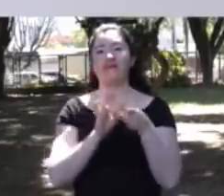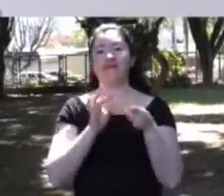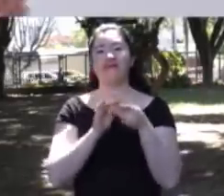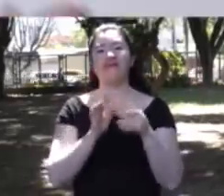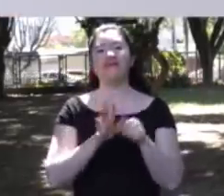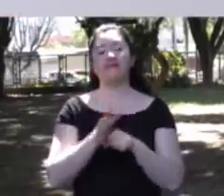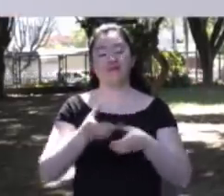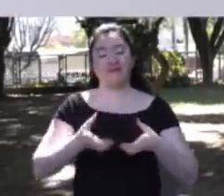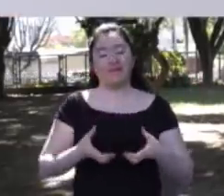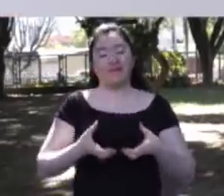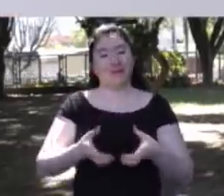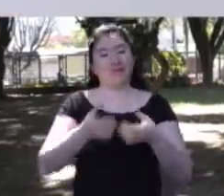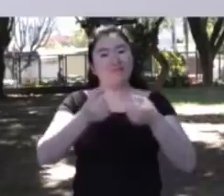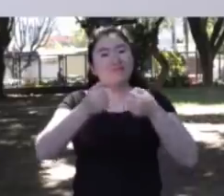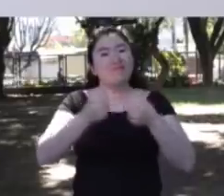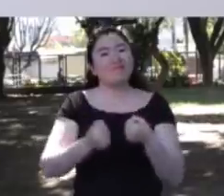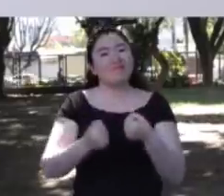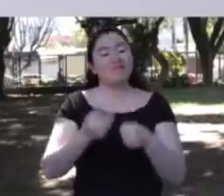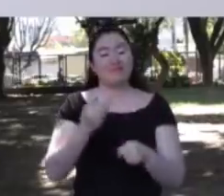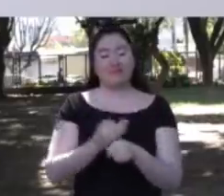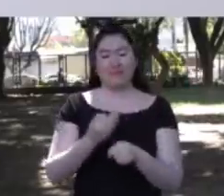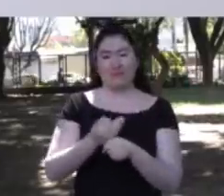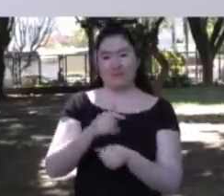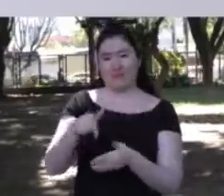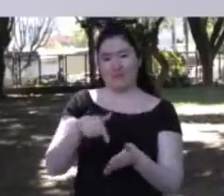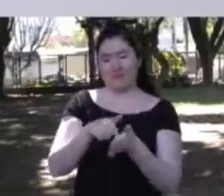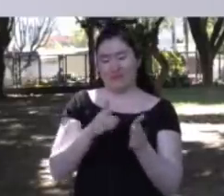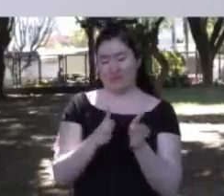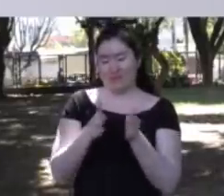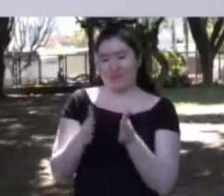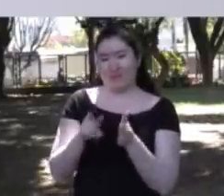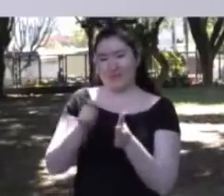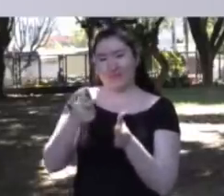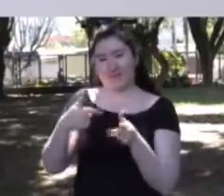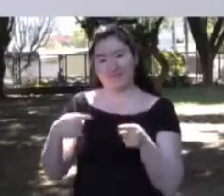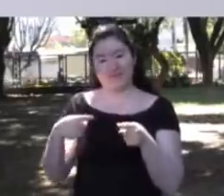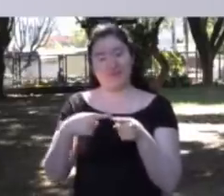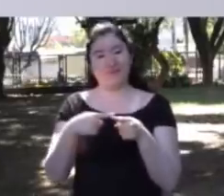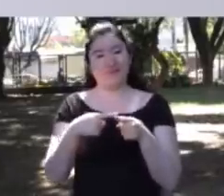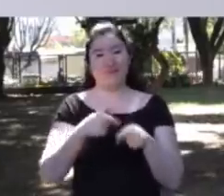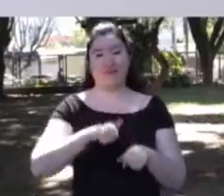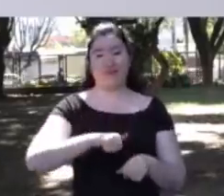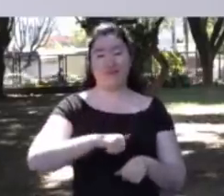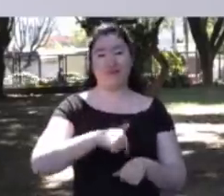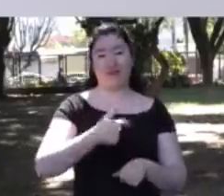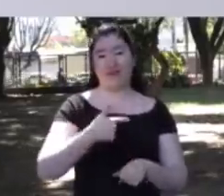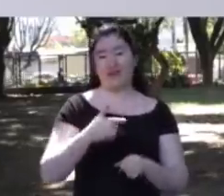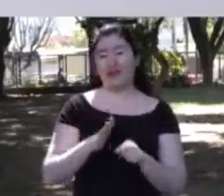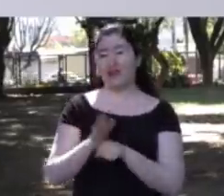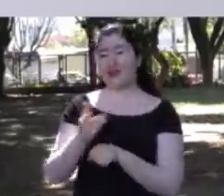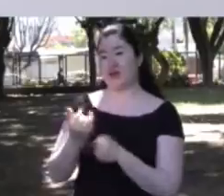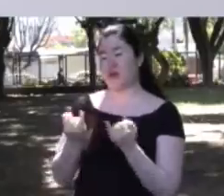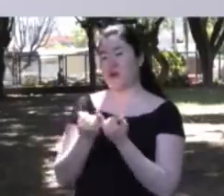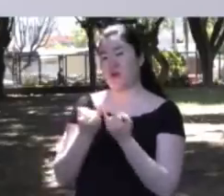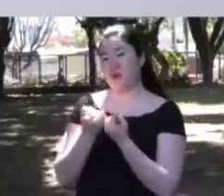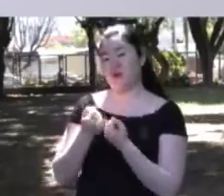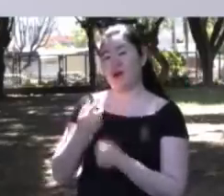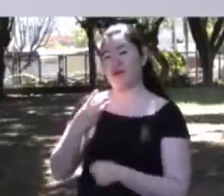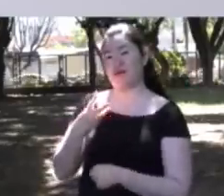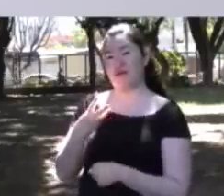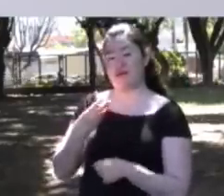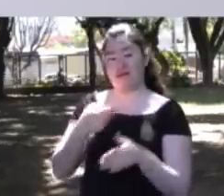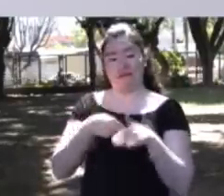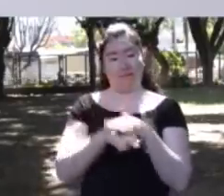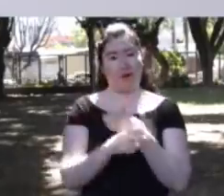seguros. En esta estación tenemos comunicación con línea 12, con línea 3, es decir, con dos estaciones de metro.